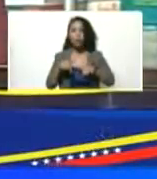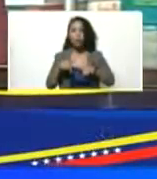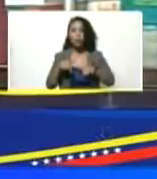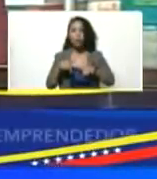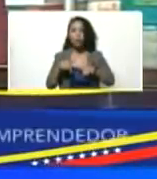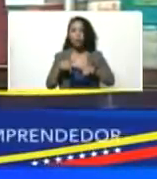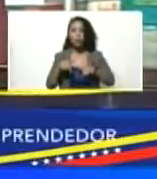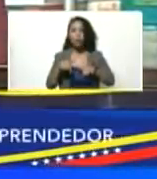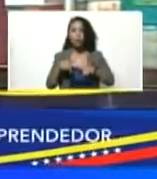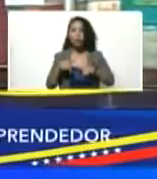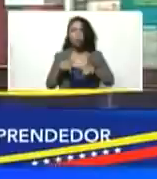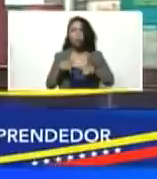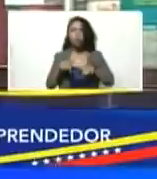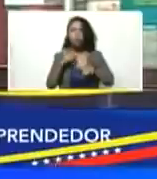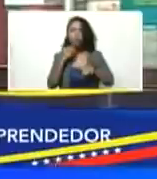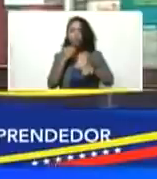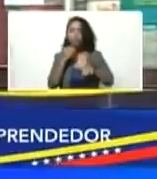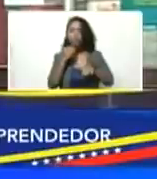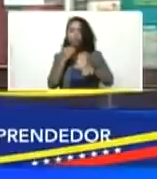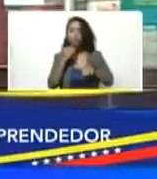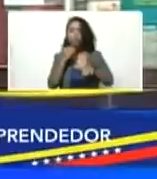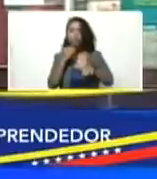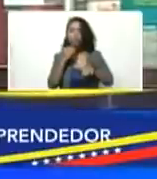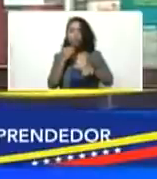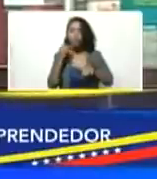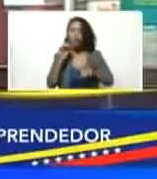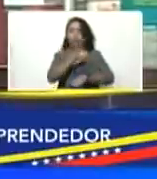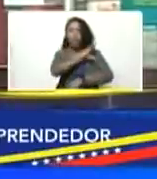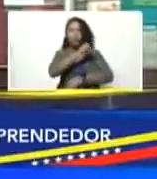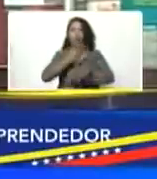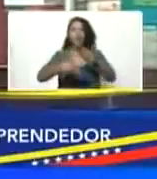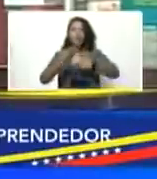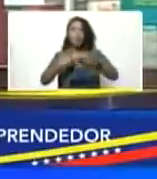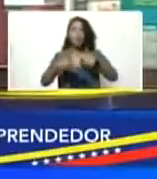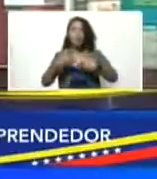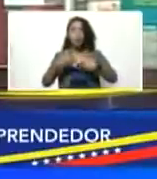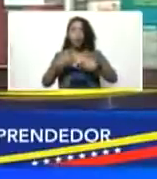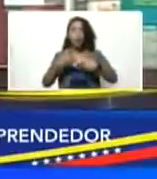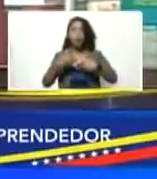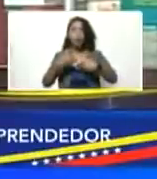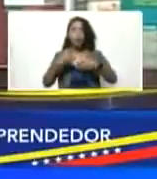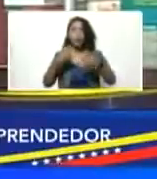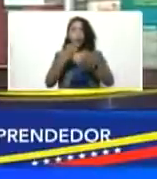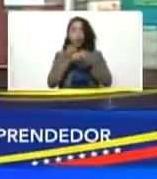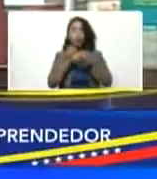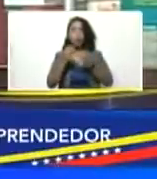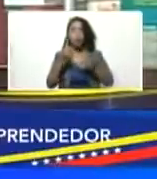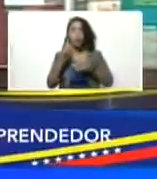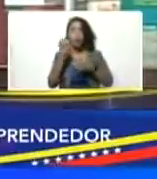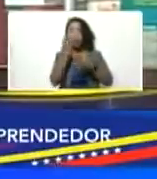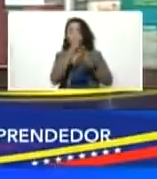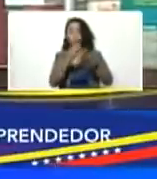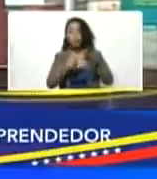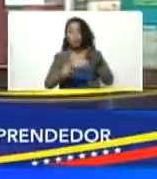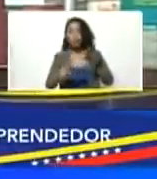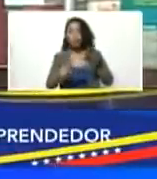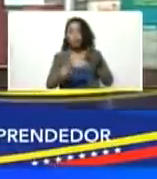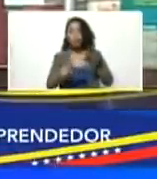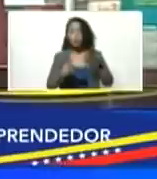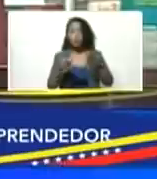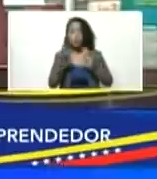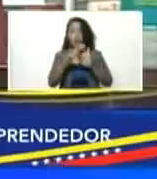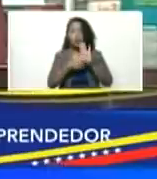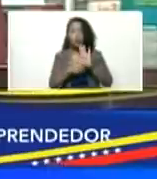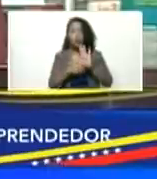precisamente con la directora del Servicio Desconcentrado de Normalización de Calidad, Metrología y